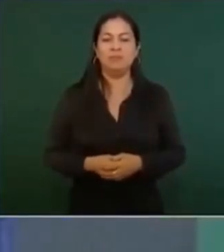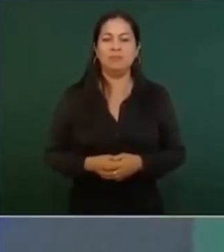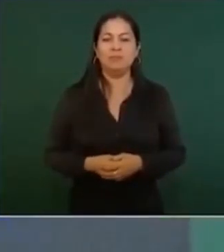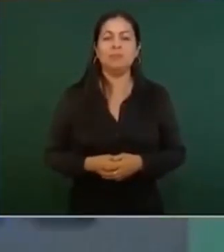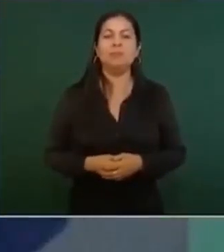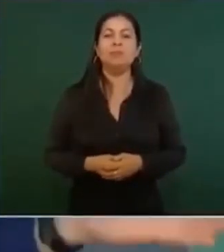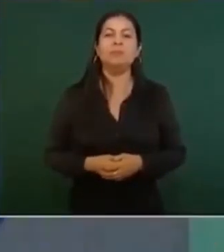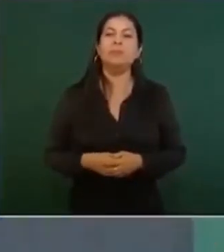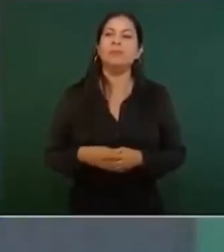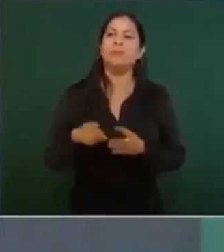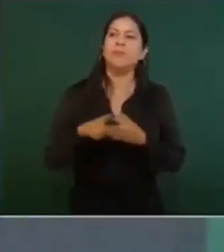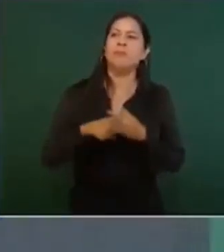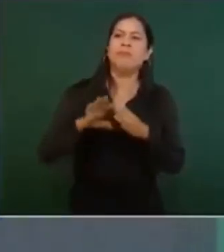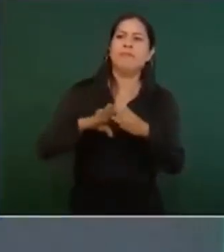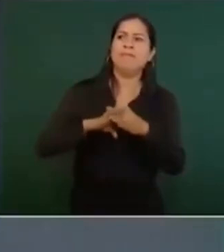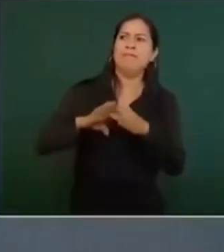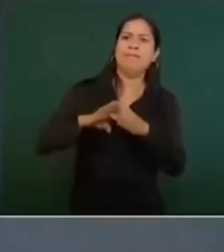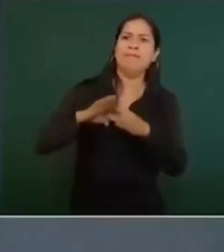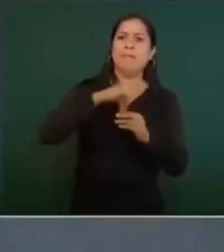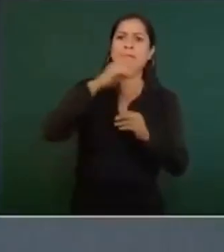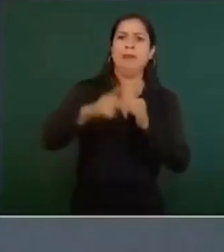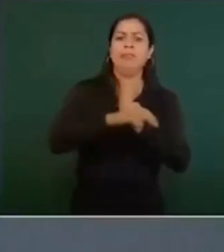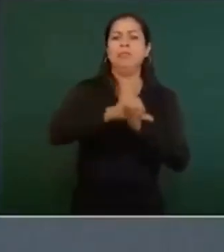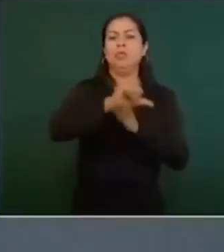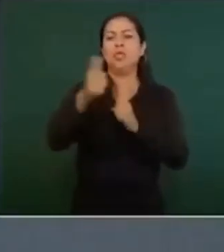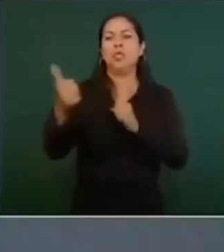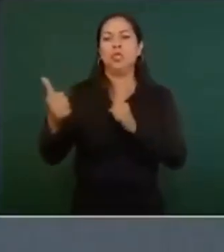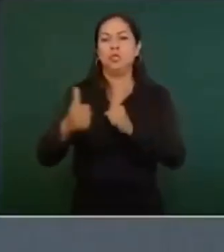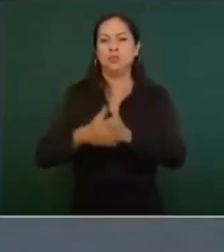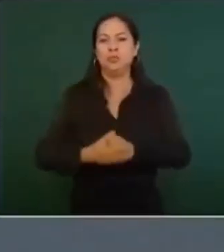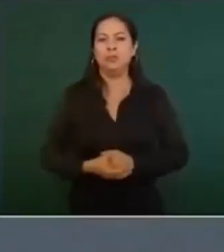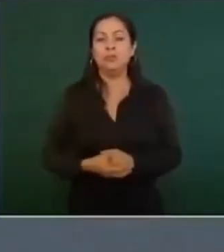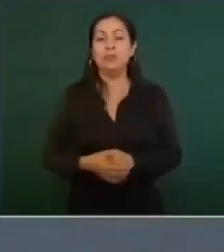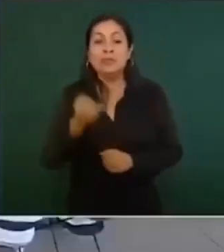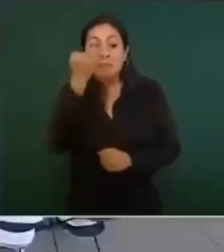y se había ido del país